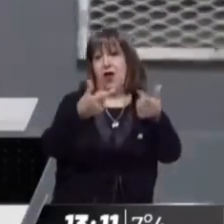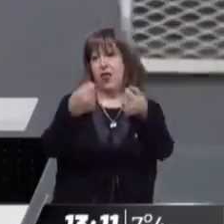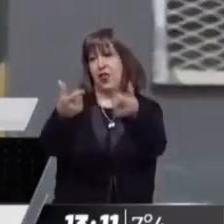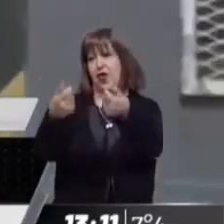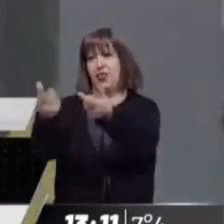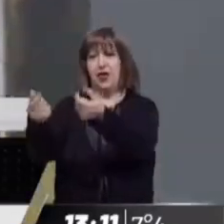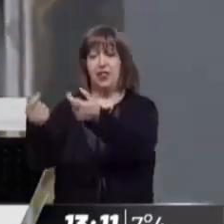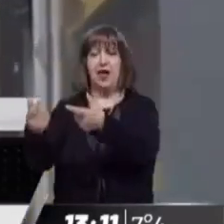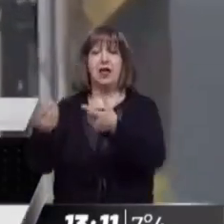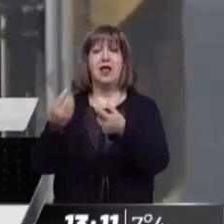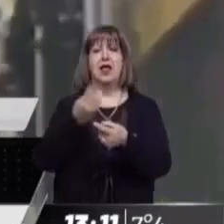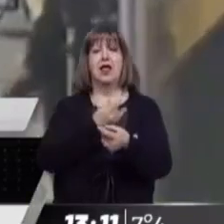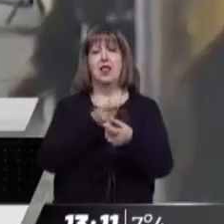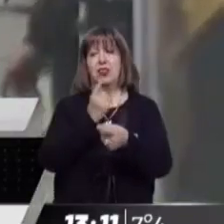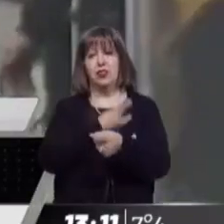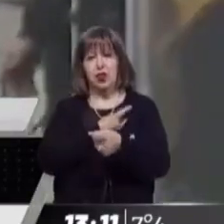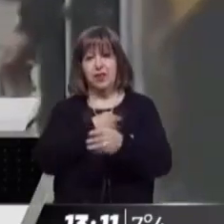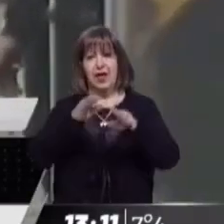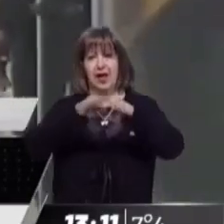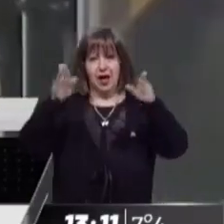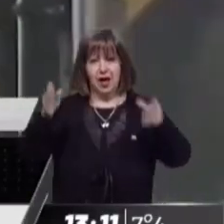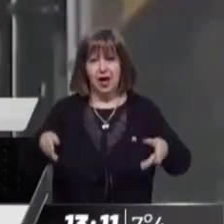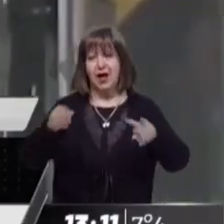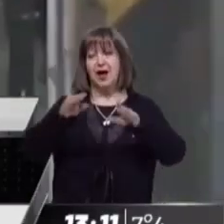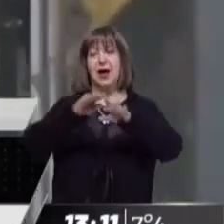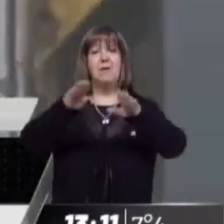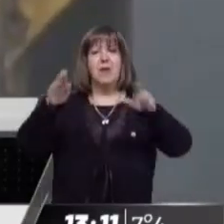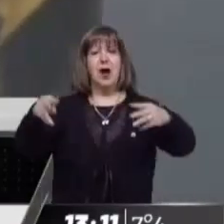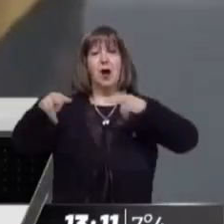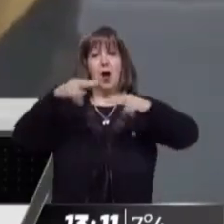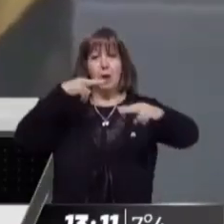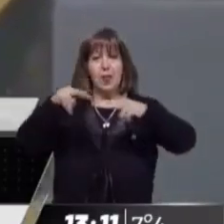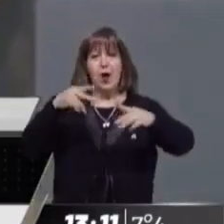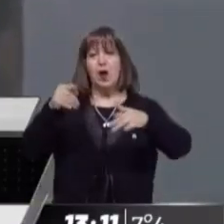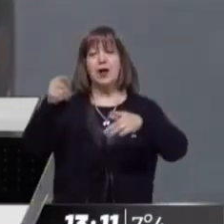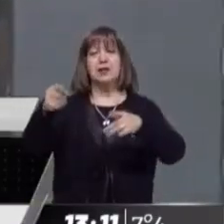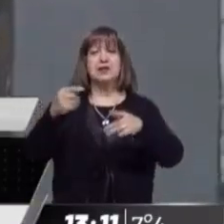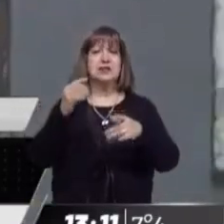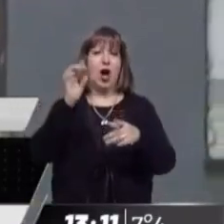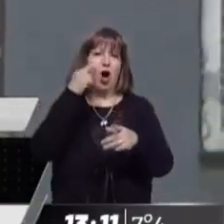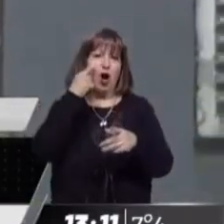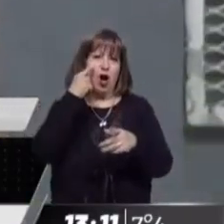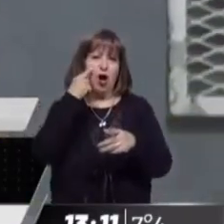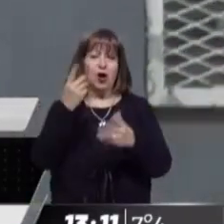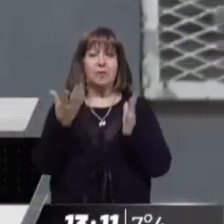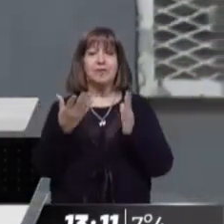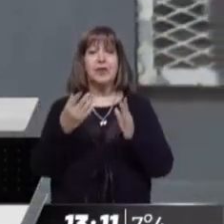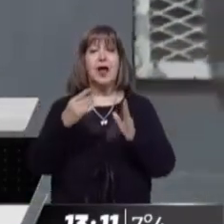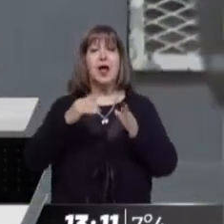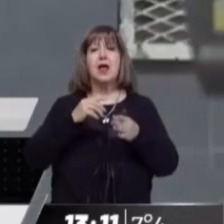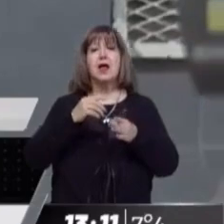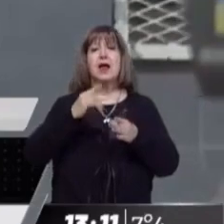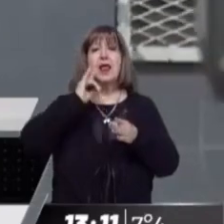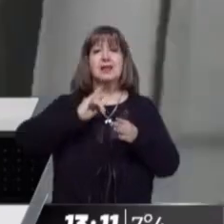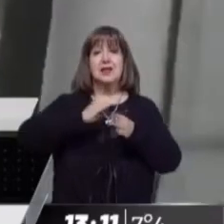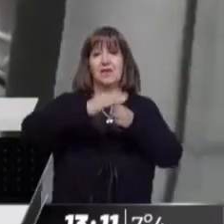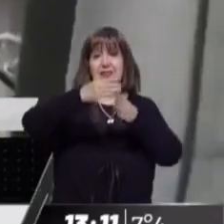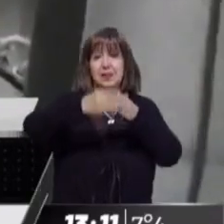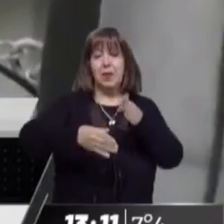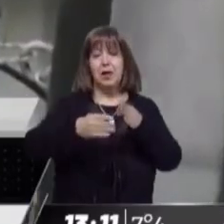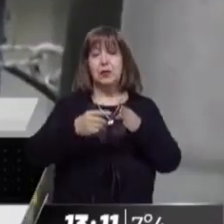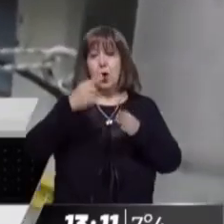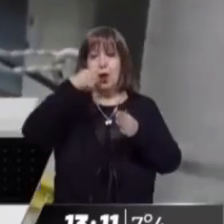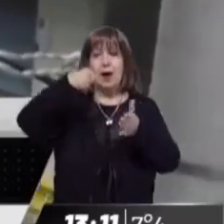y comedores que apadrinamos o que ayudamos de alguna manera. El tema es que la leche vence en